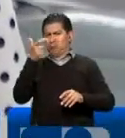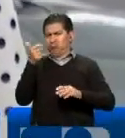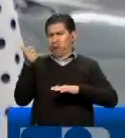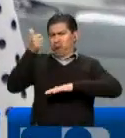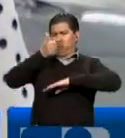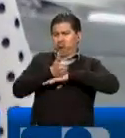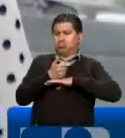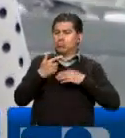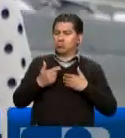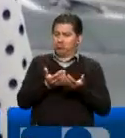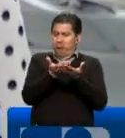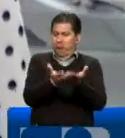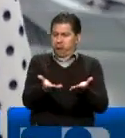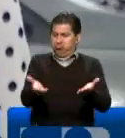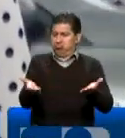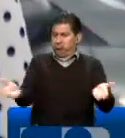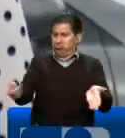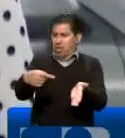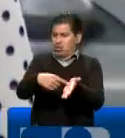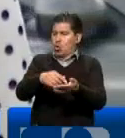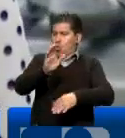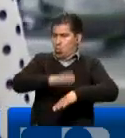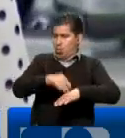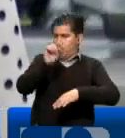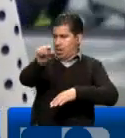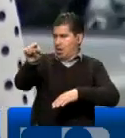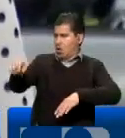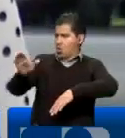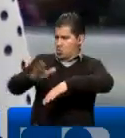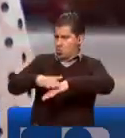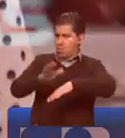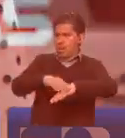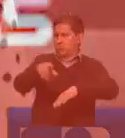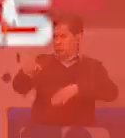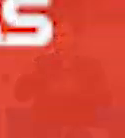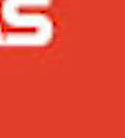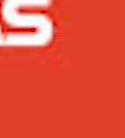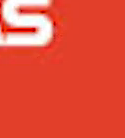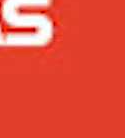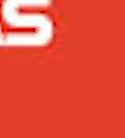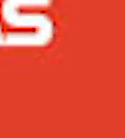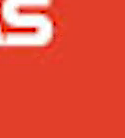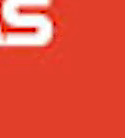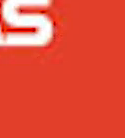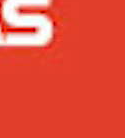poner sobre la mesa los elementos de convicción que se usarán de llegar a una etapa de juicio.